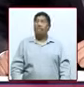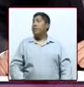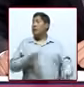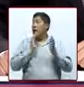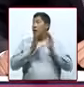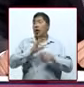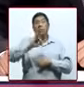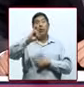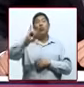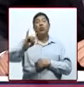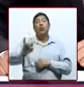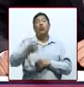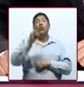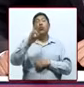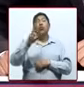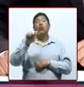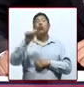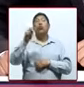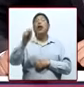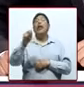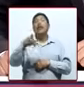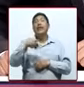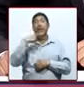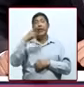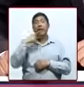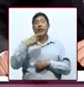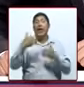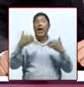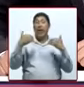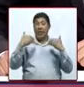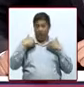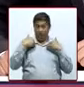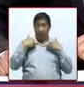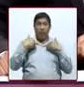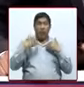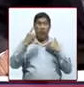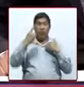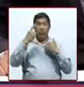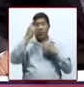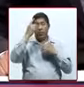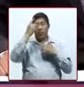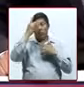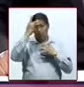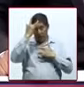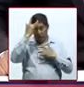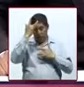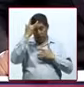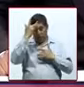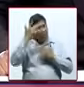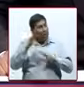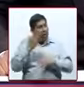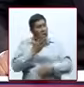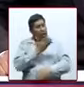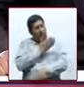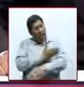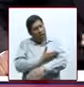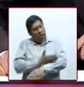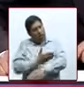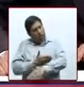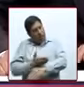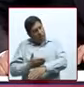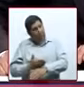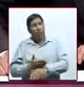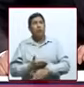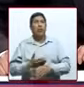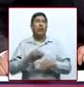Hablemos de Juan Diego. Tú ya has dado un adelanto, sí. Tiene el síndrome de Stickler. Si va buscando la información, sí, comienza con